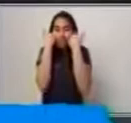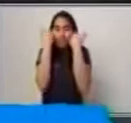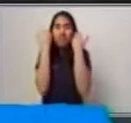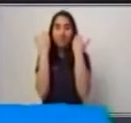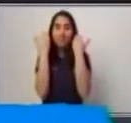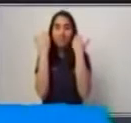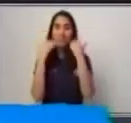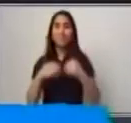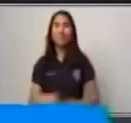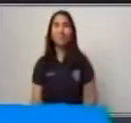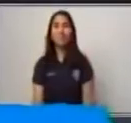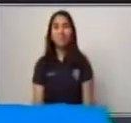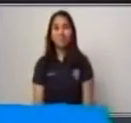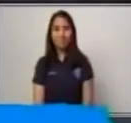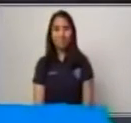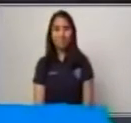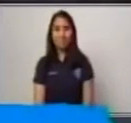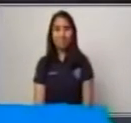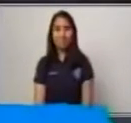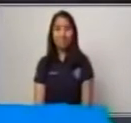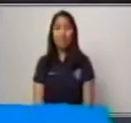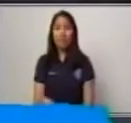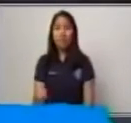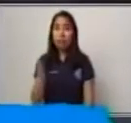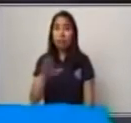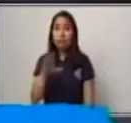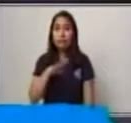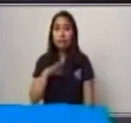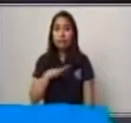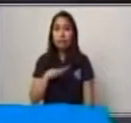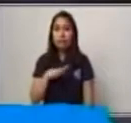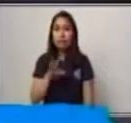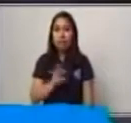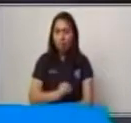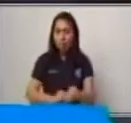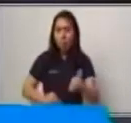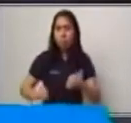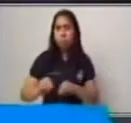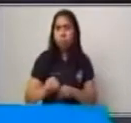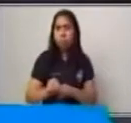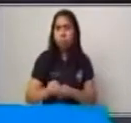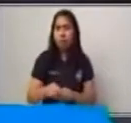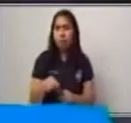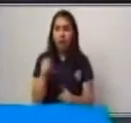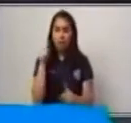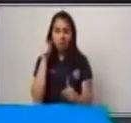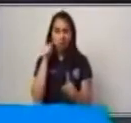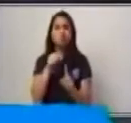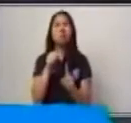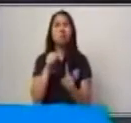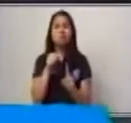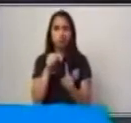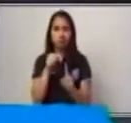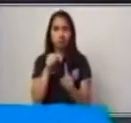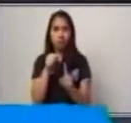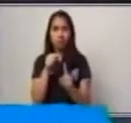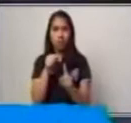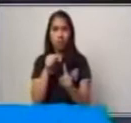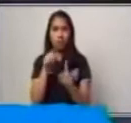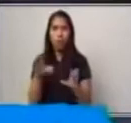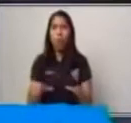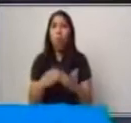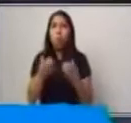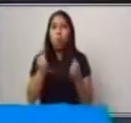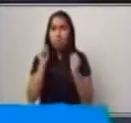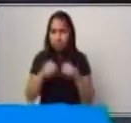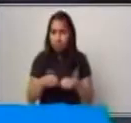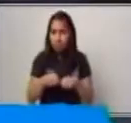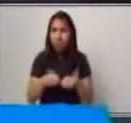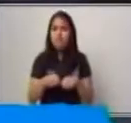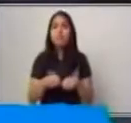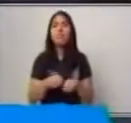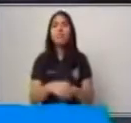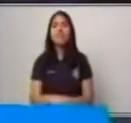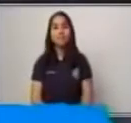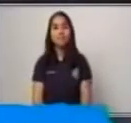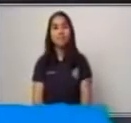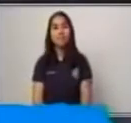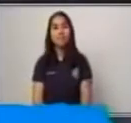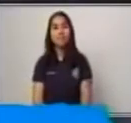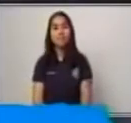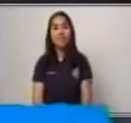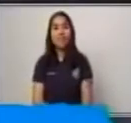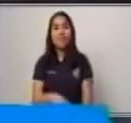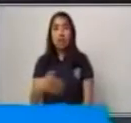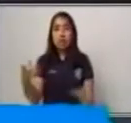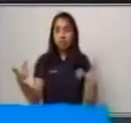Rubor. Luego tenemos el modificador directo. Se une directamente al núcleo y coincide en género y número.